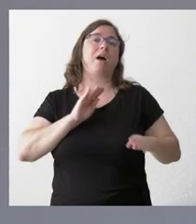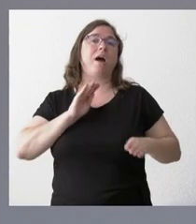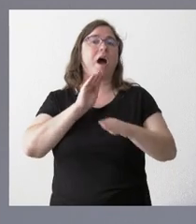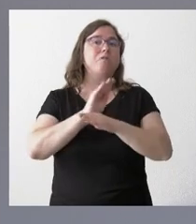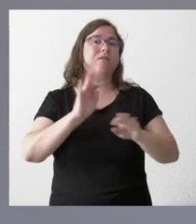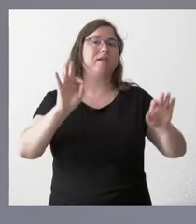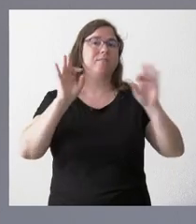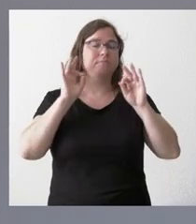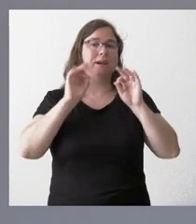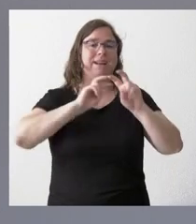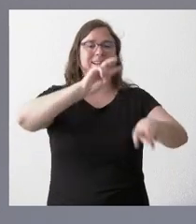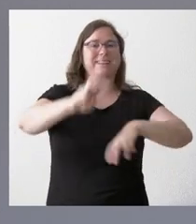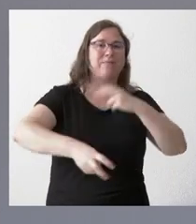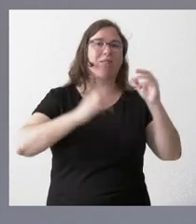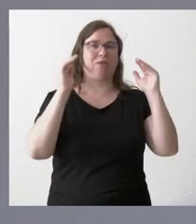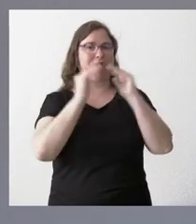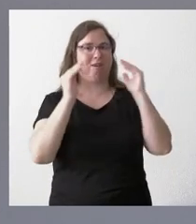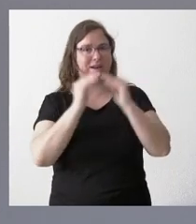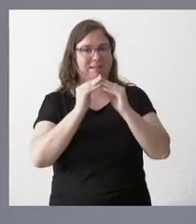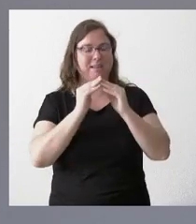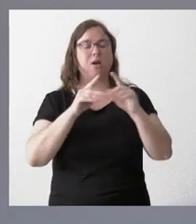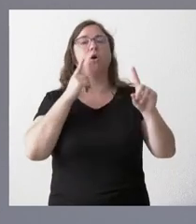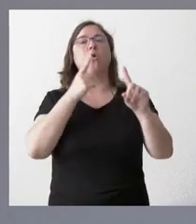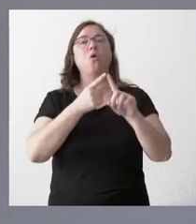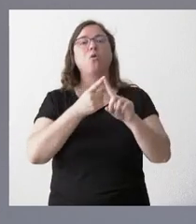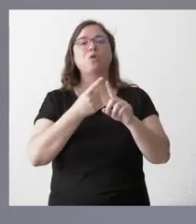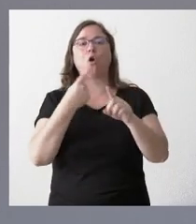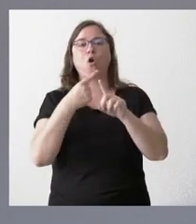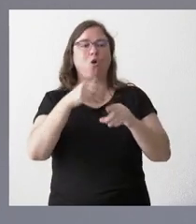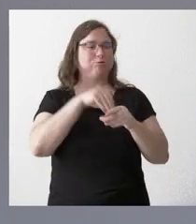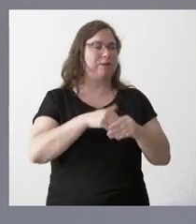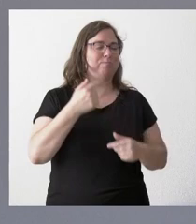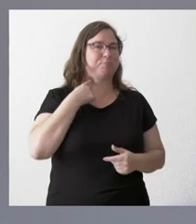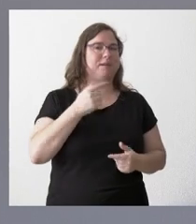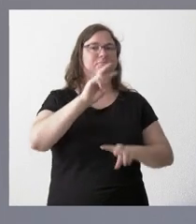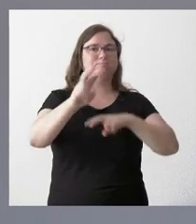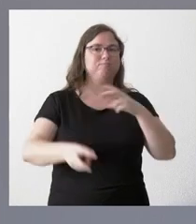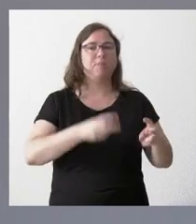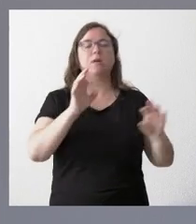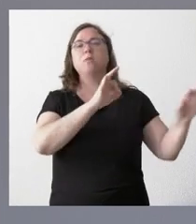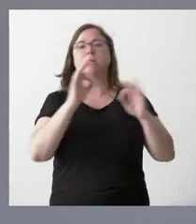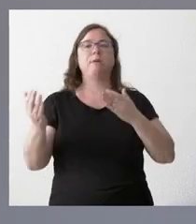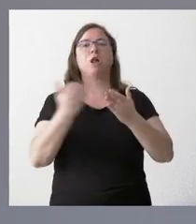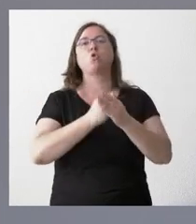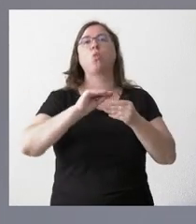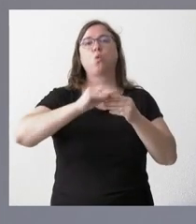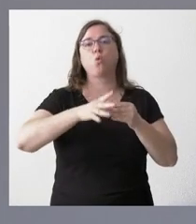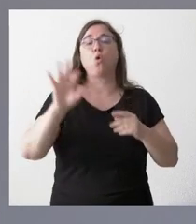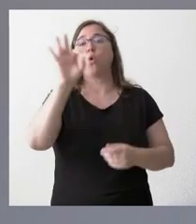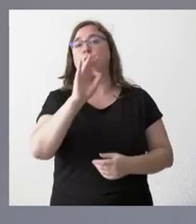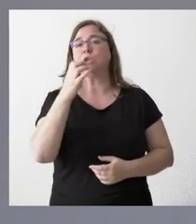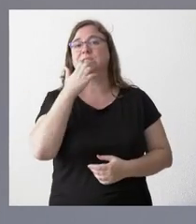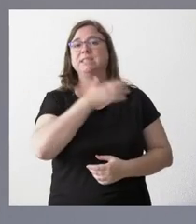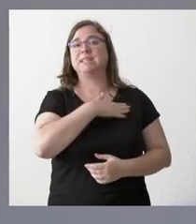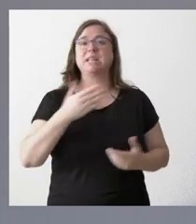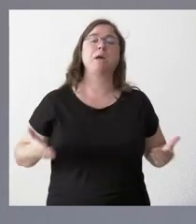la restauración de la vivienda, para la recuperación de los enseres perdidos, pues que vayan preparando toda esa documentación, o aquel que quiera